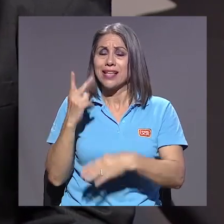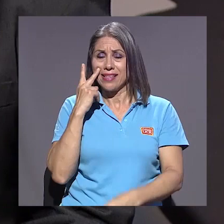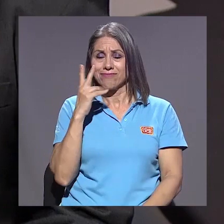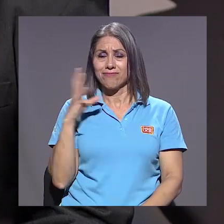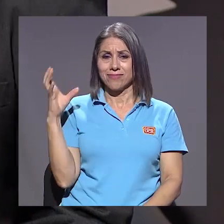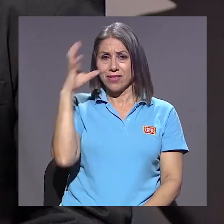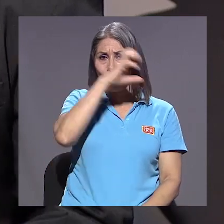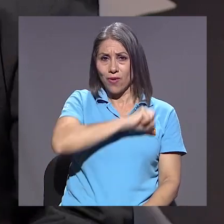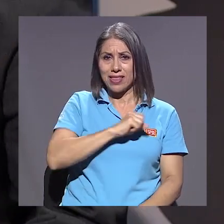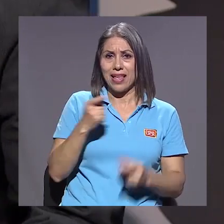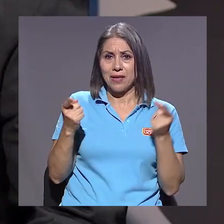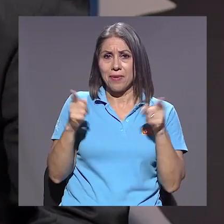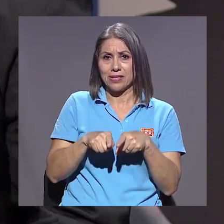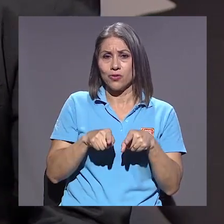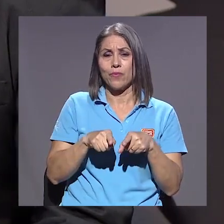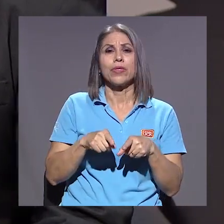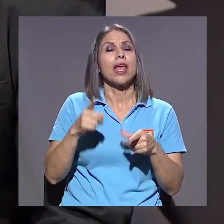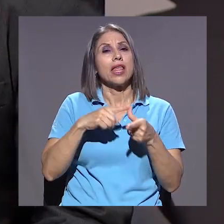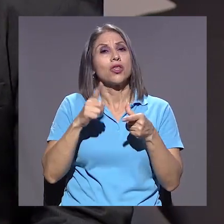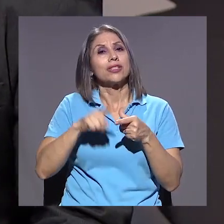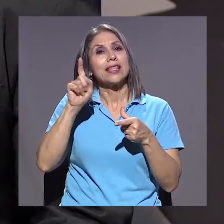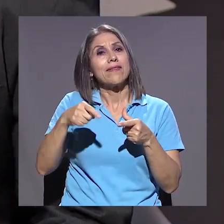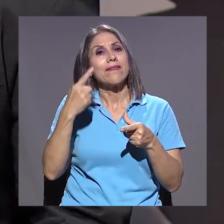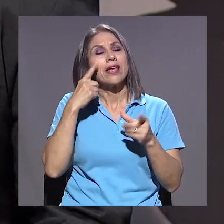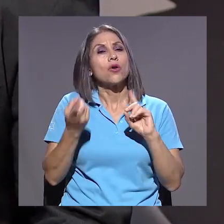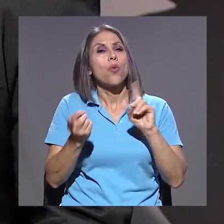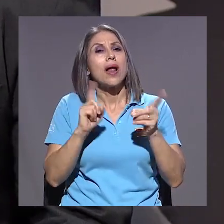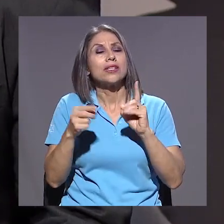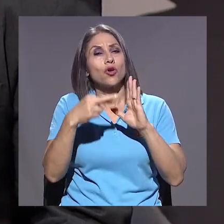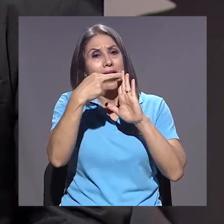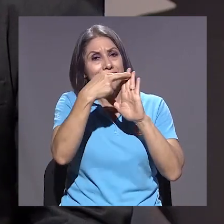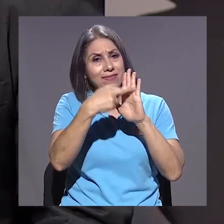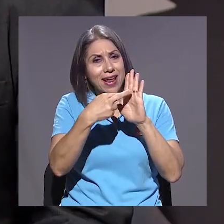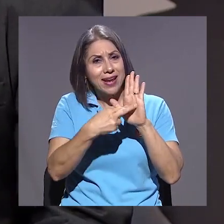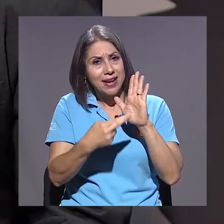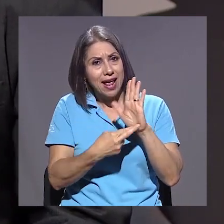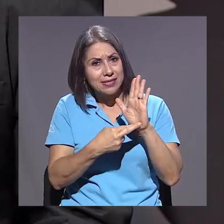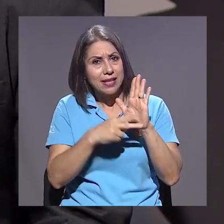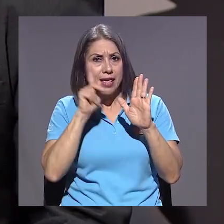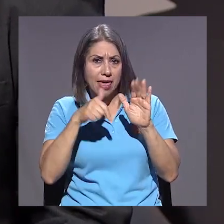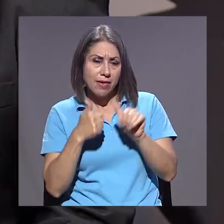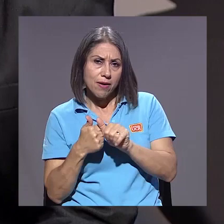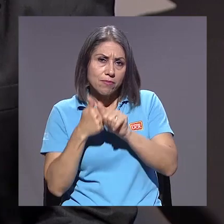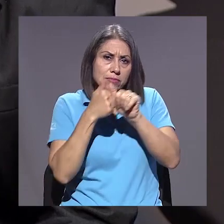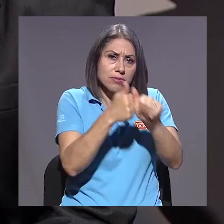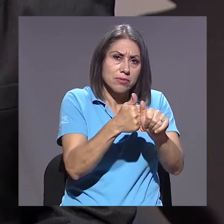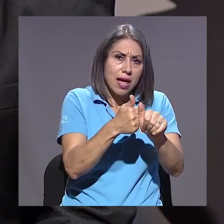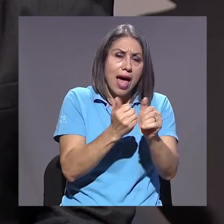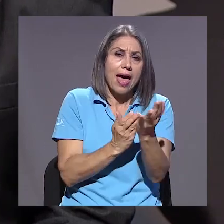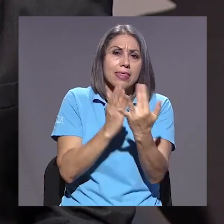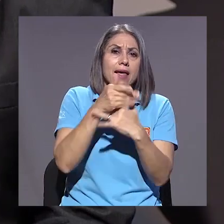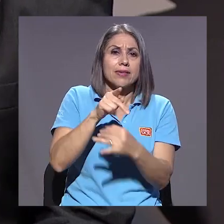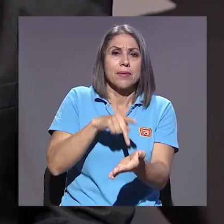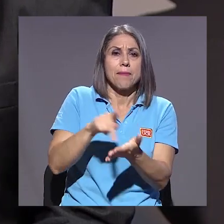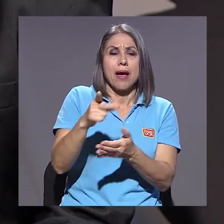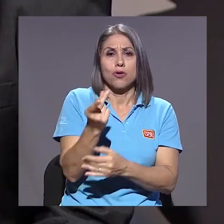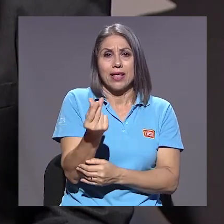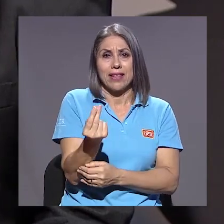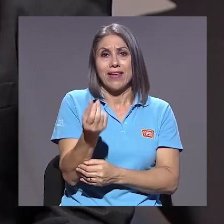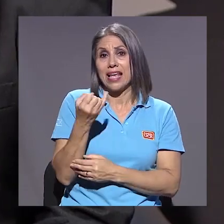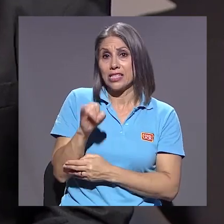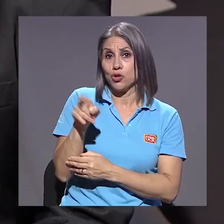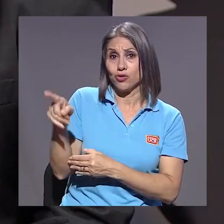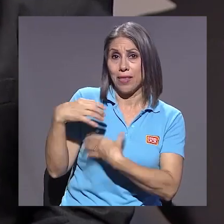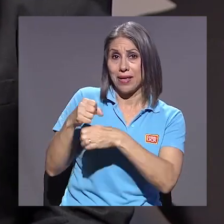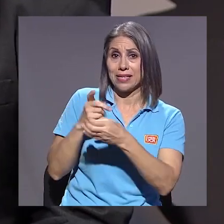es gradualmente reglas del juego a través de una tarifa que tenga en cuenta eso. Entonces, si usted va a hacer un proyecto de inversión de energía